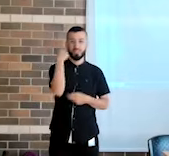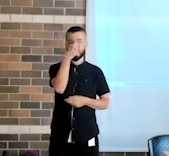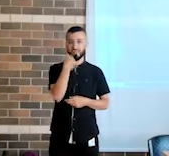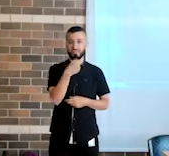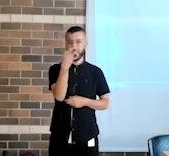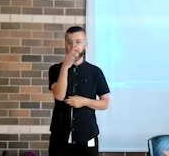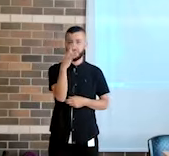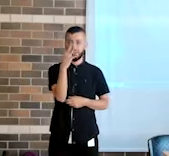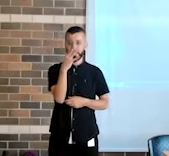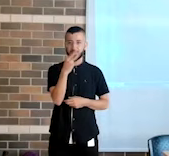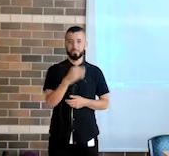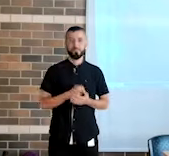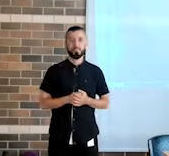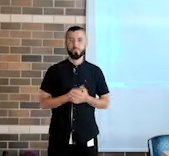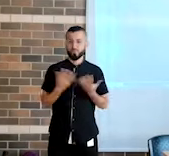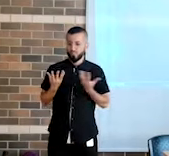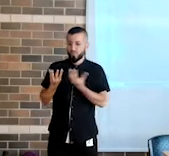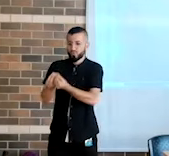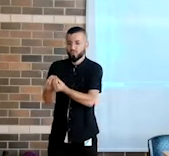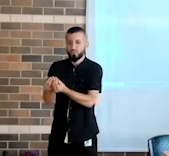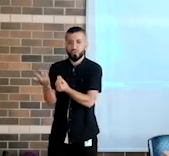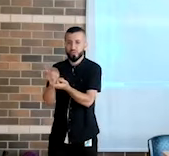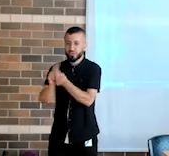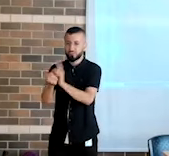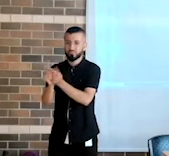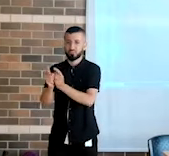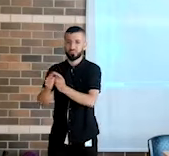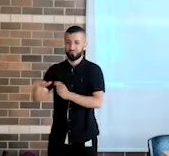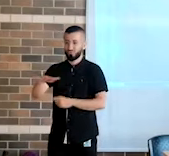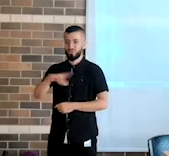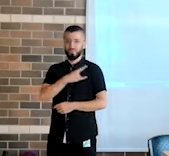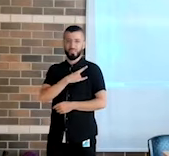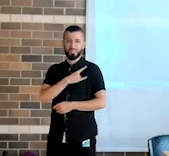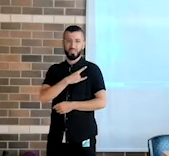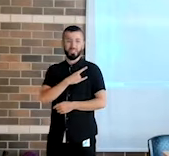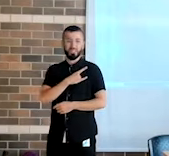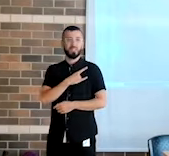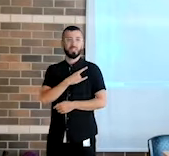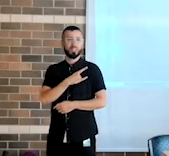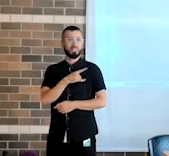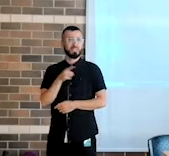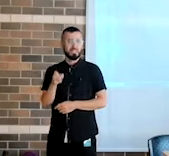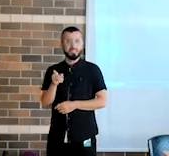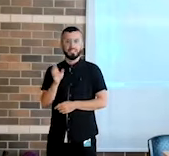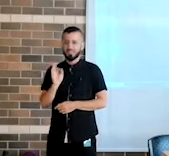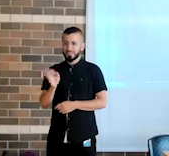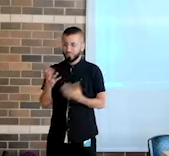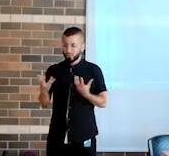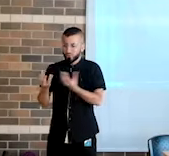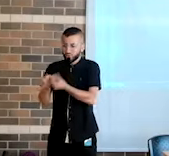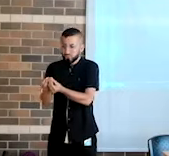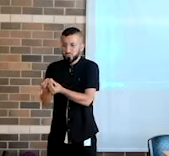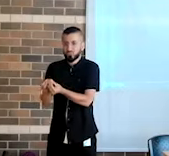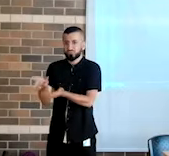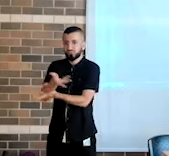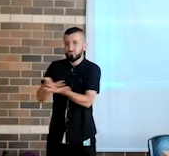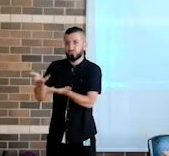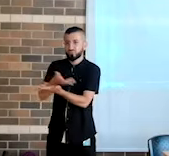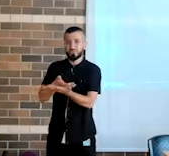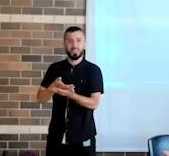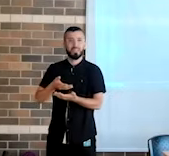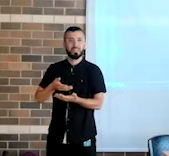septiembre. Va a ser en la universidad, pero casi siempre estos eventos los hemos organizado de manera híbrida, es